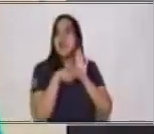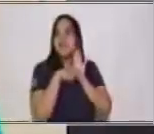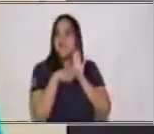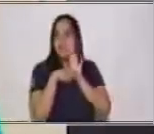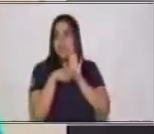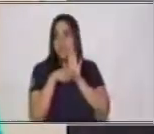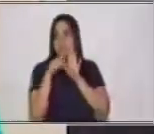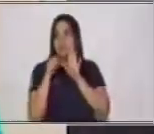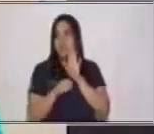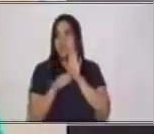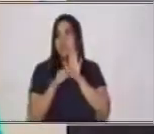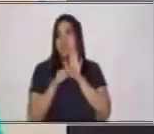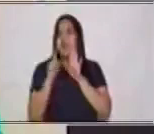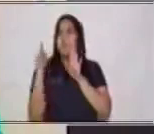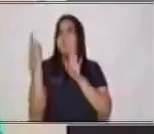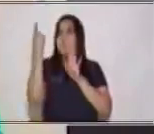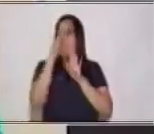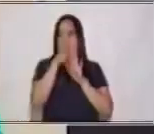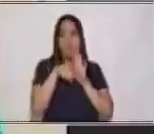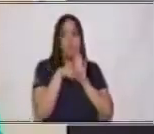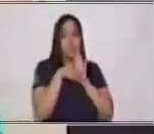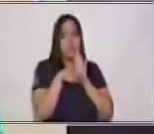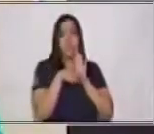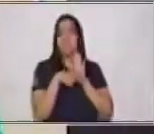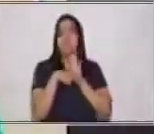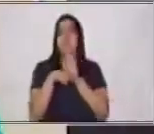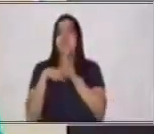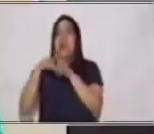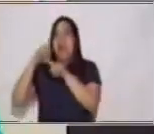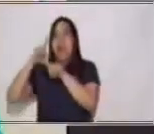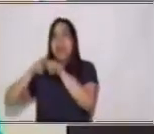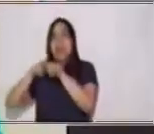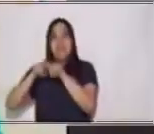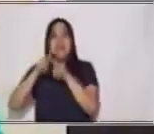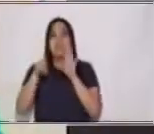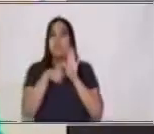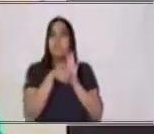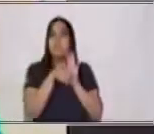raíces. Primero se restan las raíces. X menos 3y.